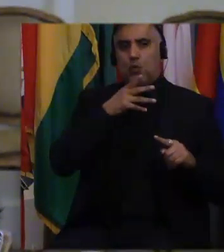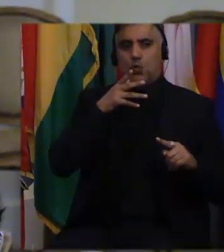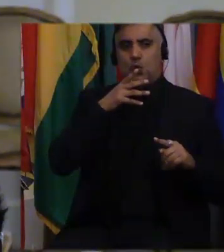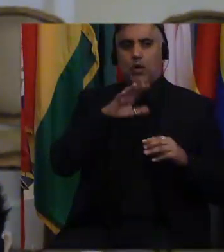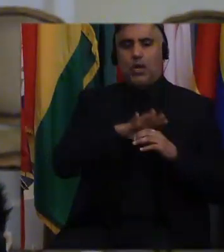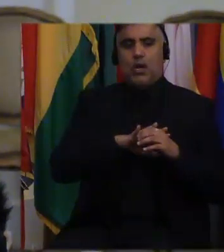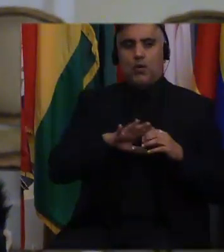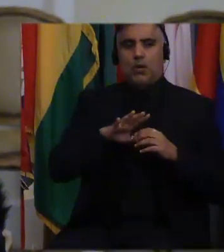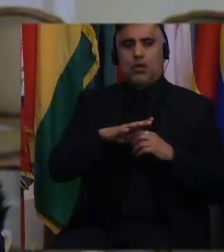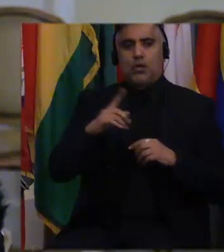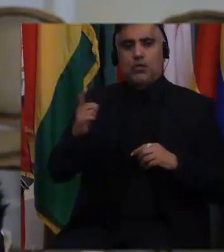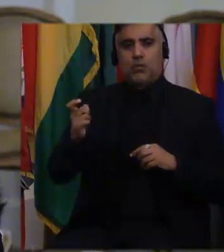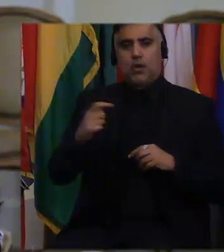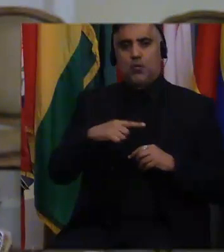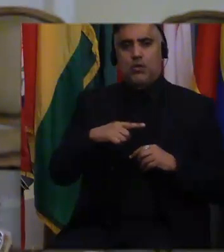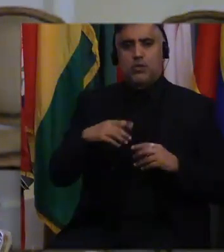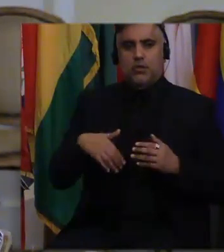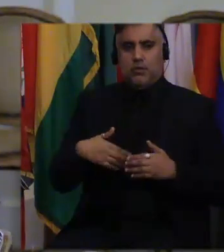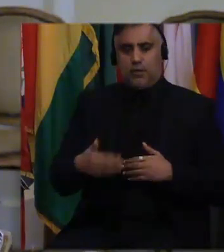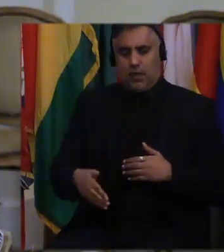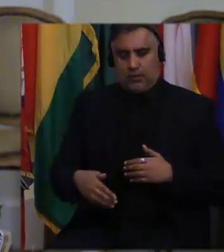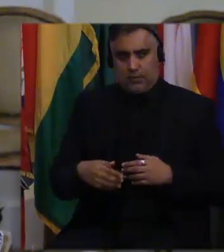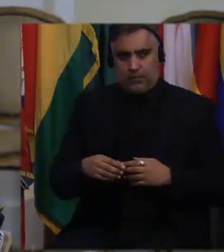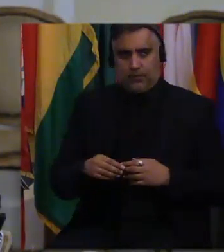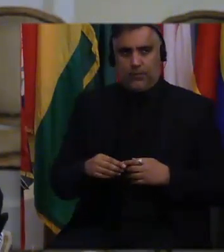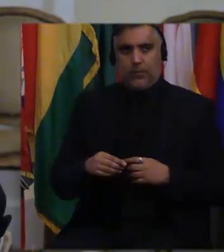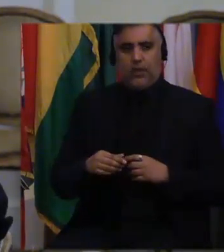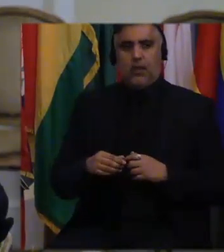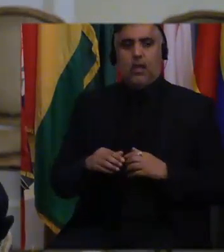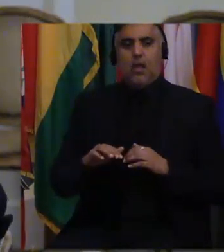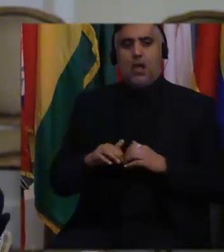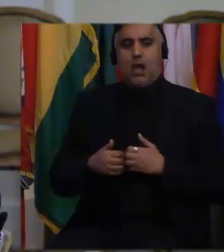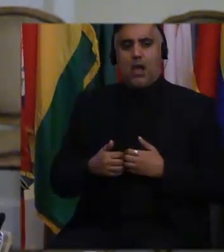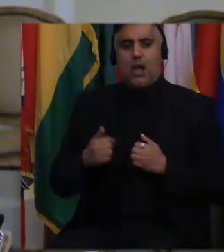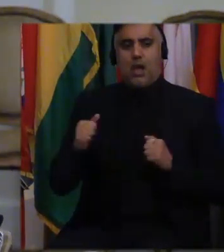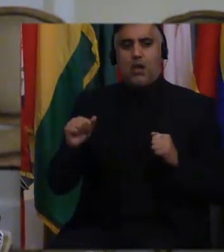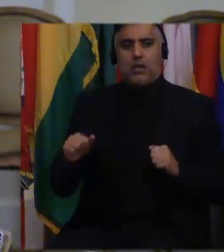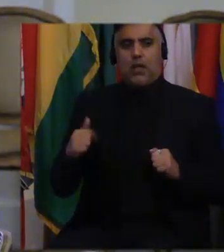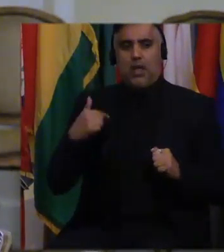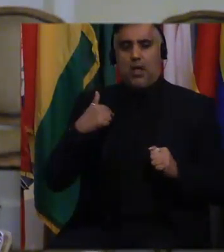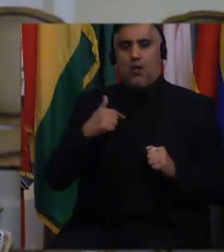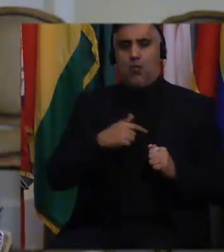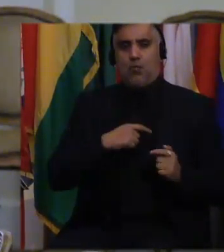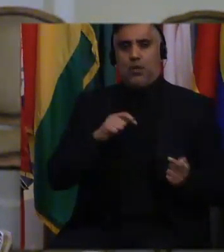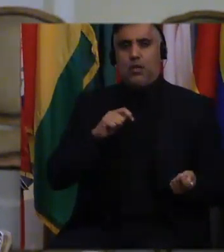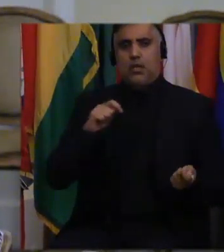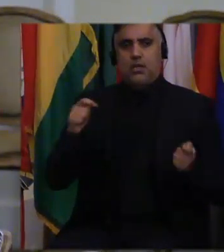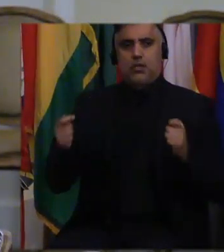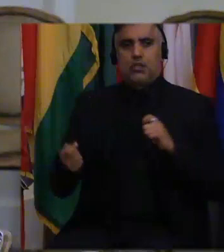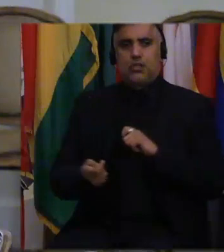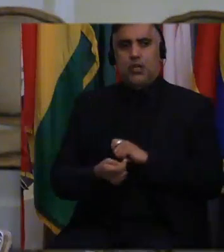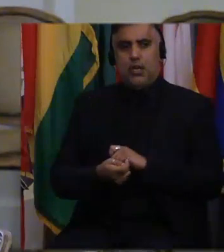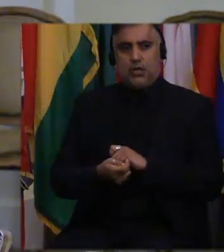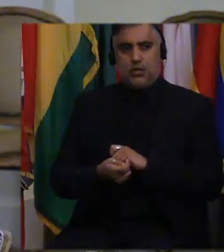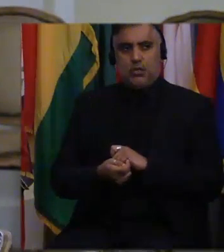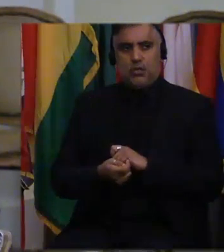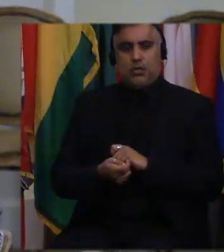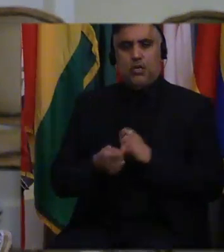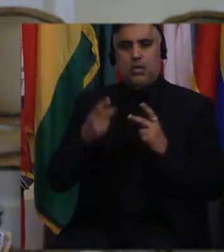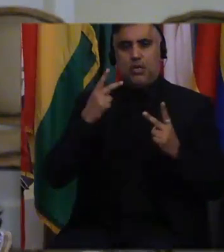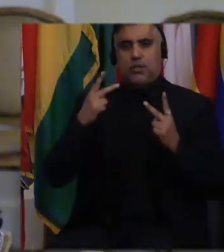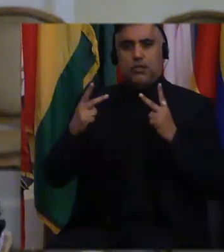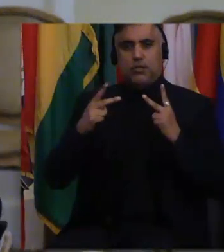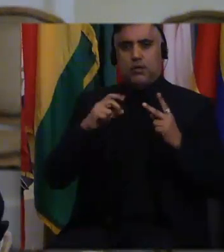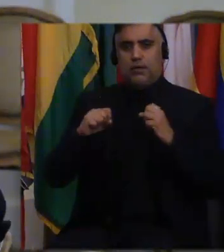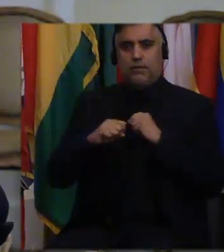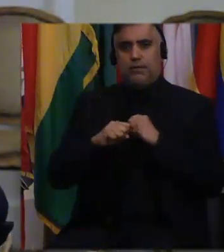esta: ¿cómo podemos cambiar la visión en las zonas rurales? Que muchas veces las